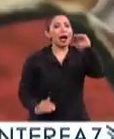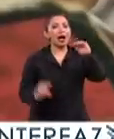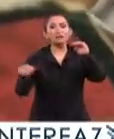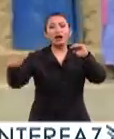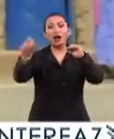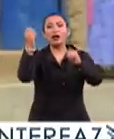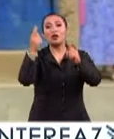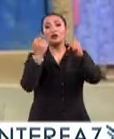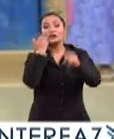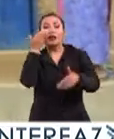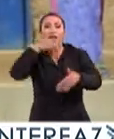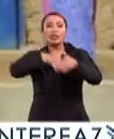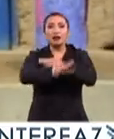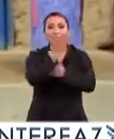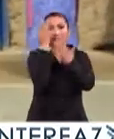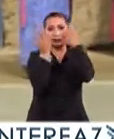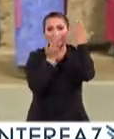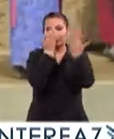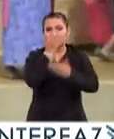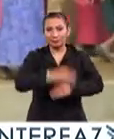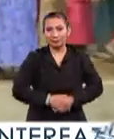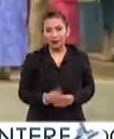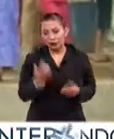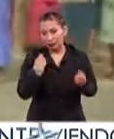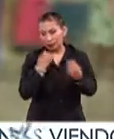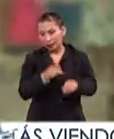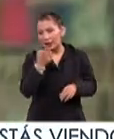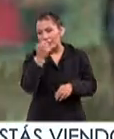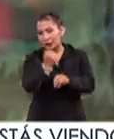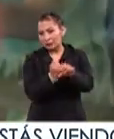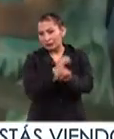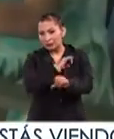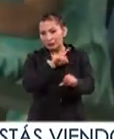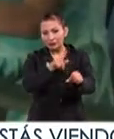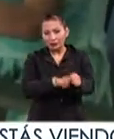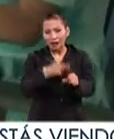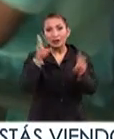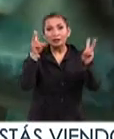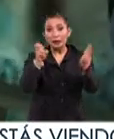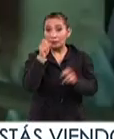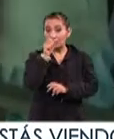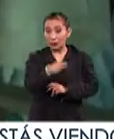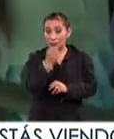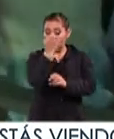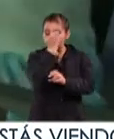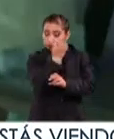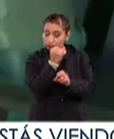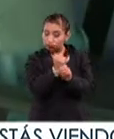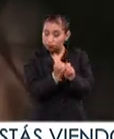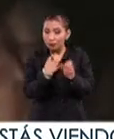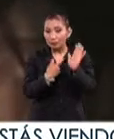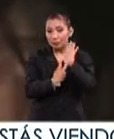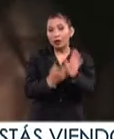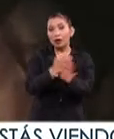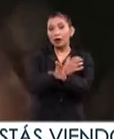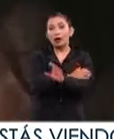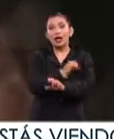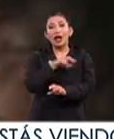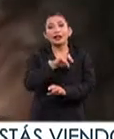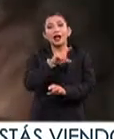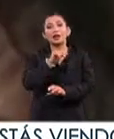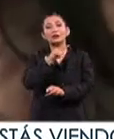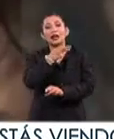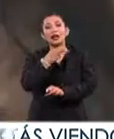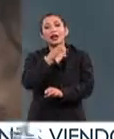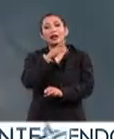para quienes quieren acceder a la educación. No te pierdas el trabajo especial sobre dicho estudio que nos presenta nuestra compañera Ana